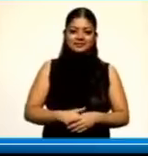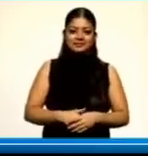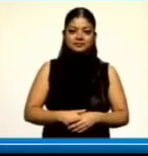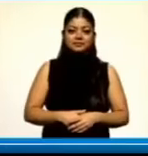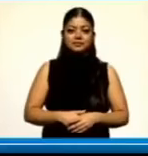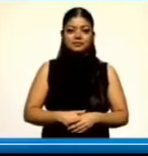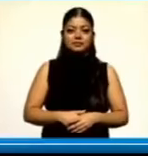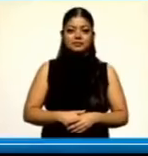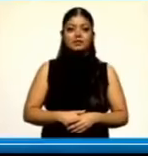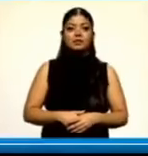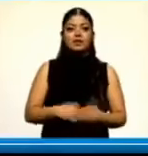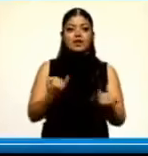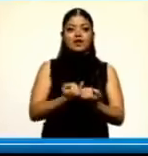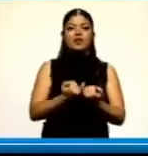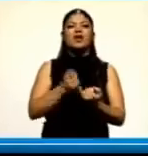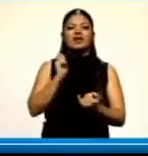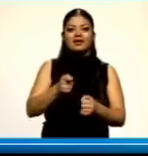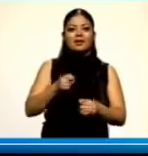Hacíamos el patín del diablo.